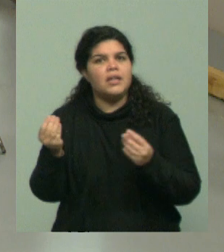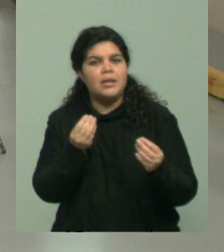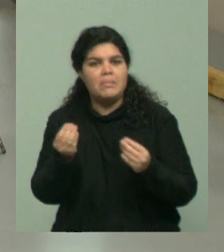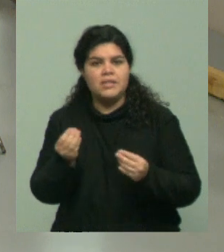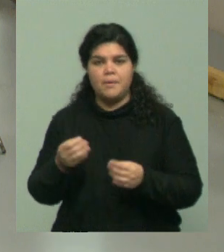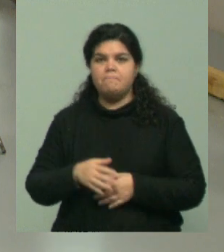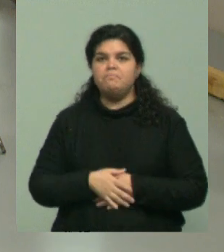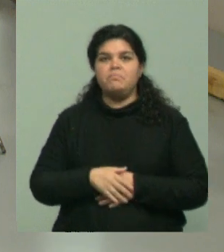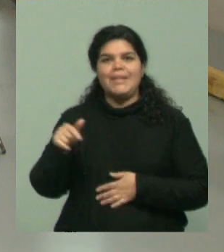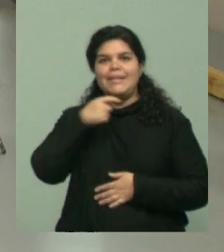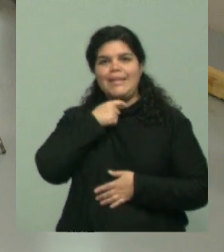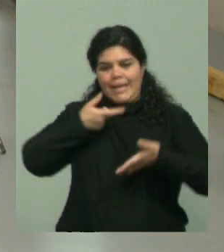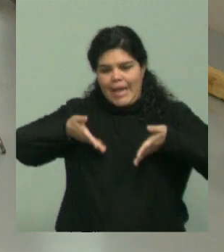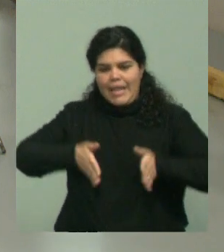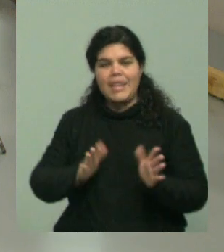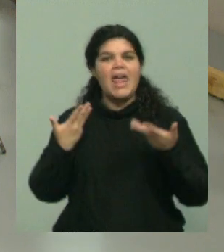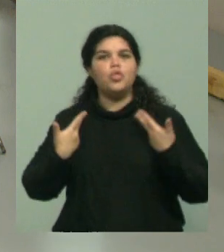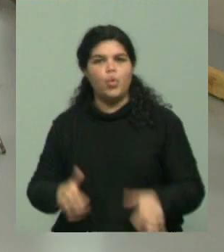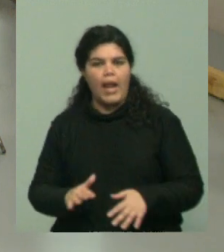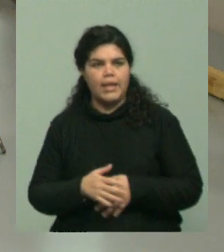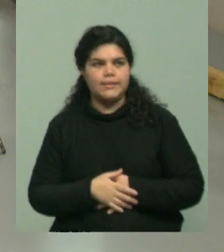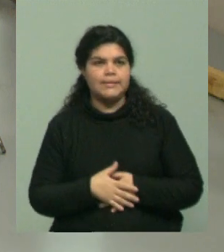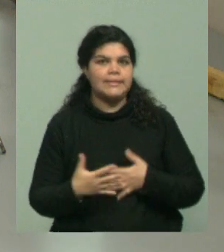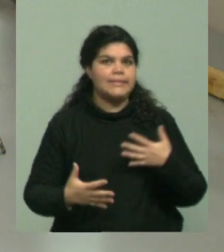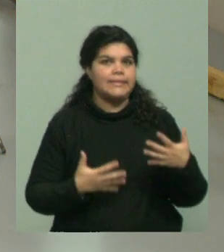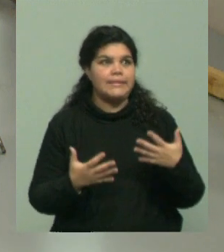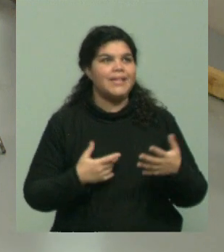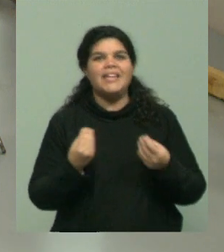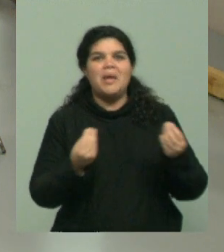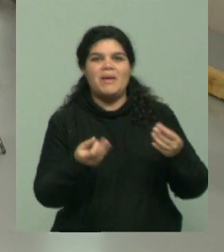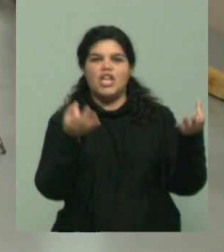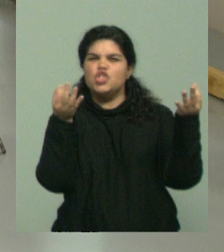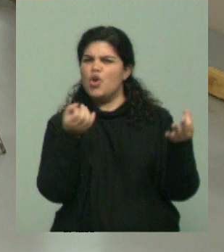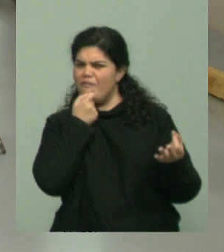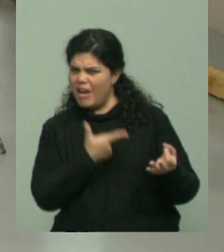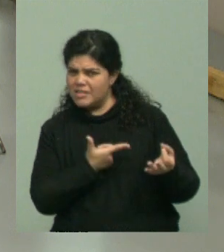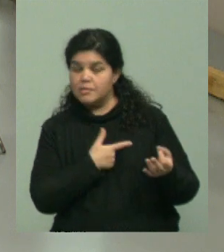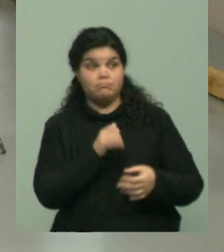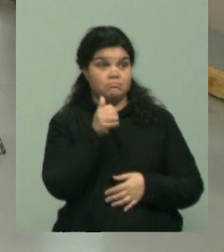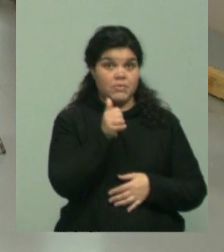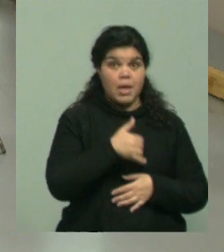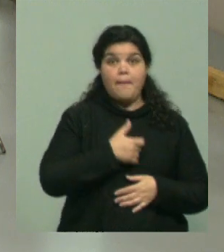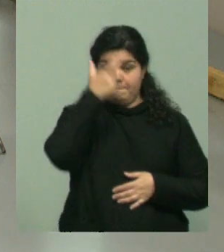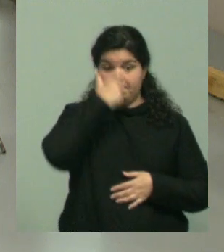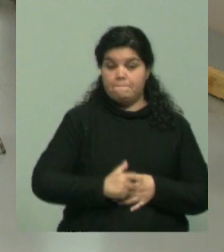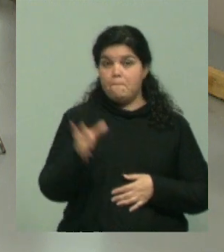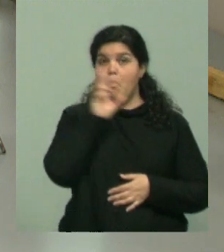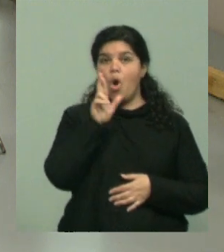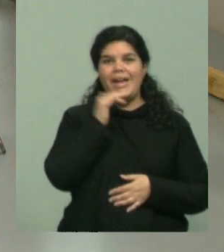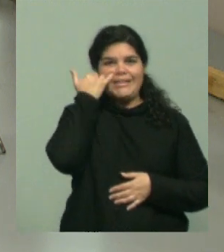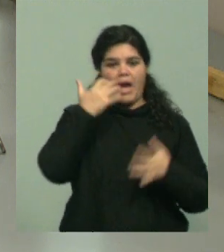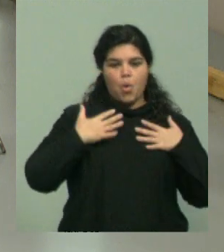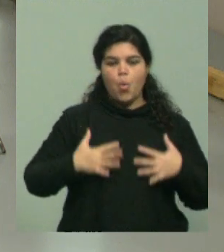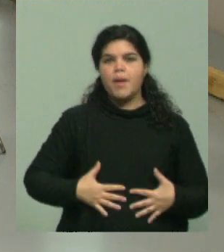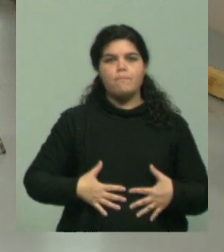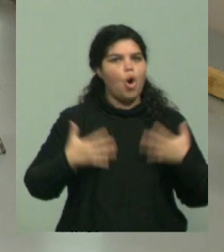vos preparás todo lo que es la musculatura, uh-huh, todo lo que es el suelo pélvico. Ya si bien la mujer viene diseñada para el parto. Tal cual.